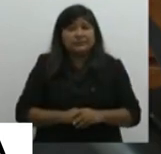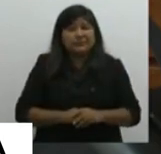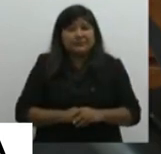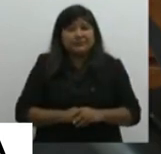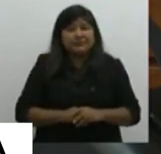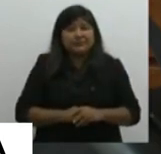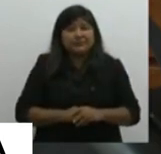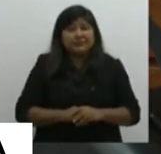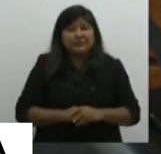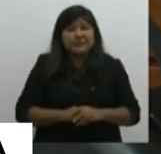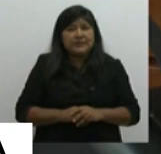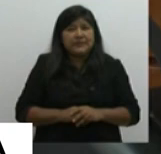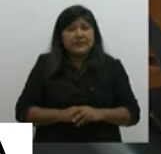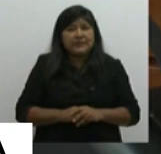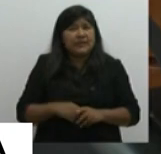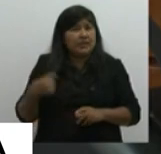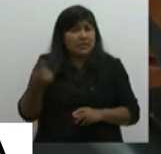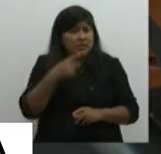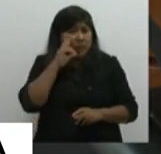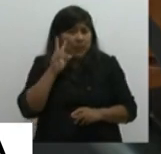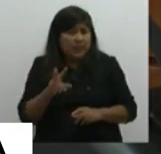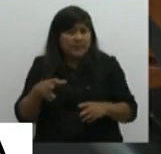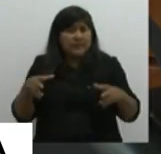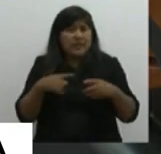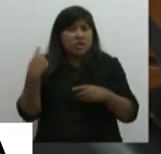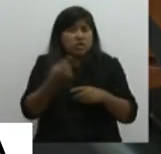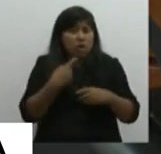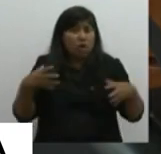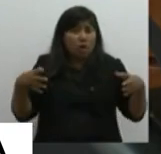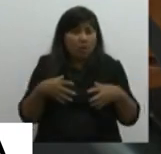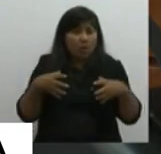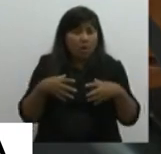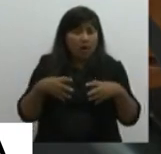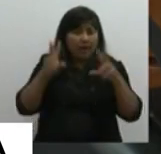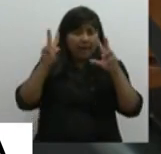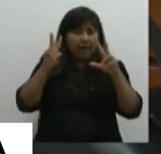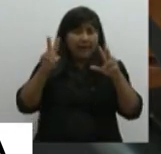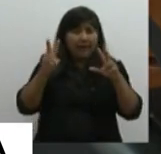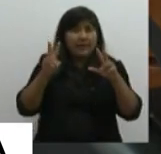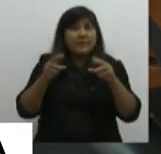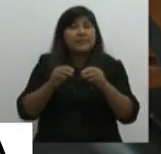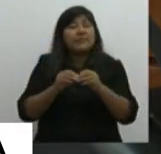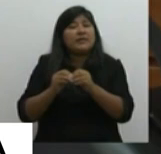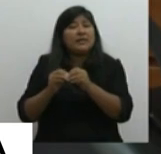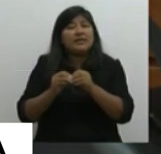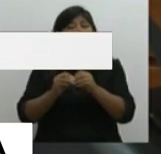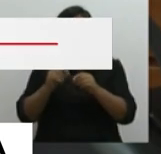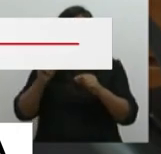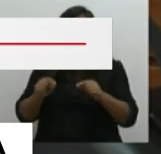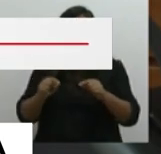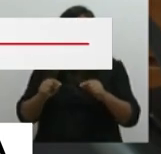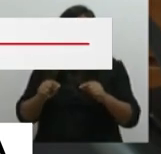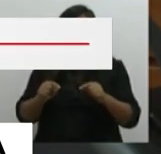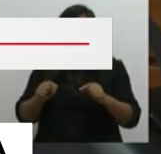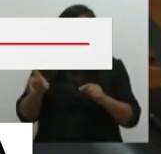Y yo no lo veo que todo el bloque lo está apoyando, lo que dice él. No es todo el bloque. Son los caprichos de hacer